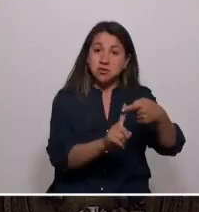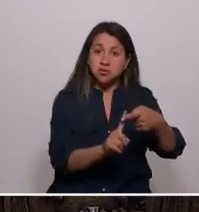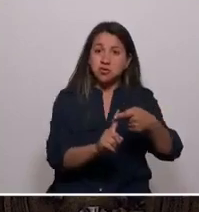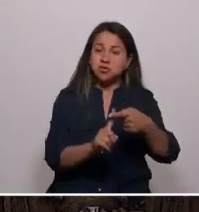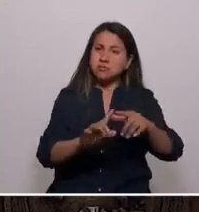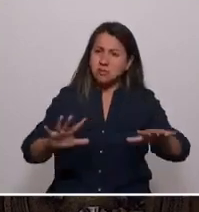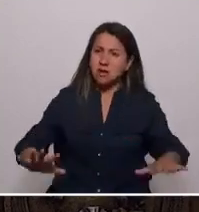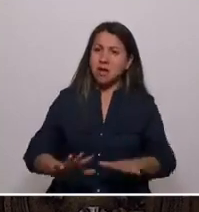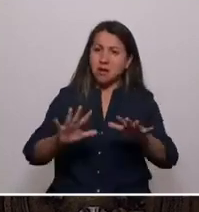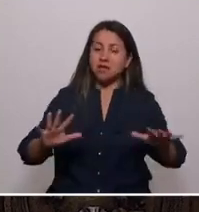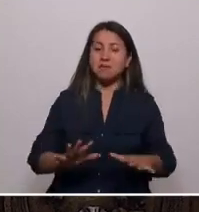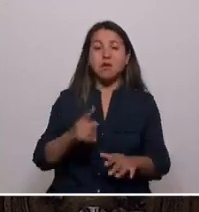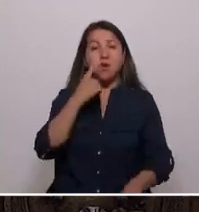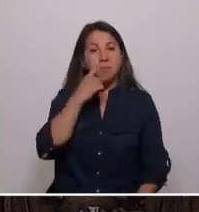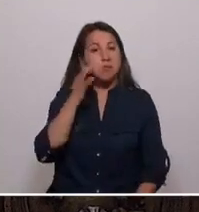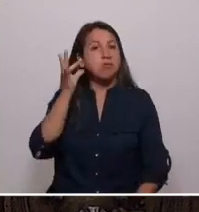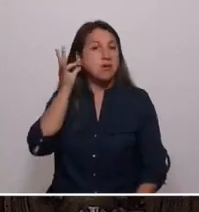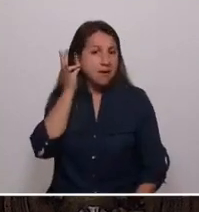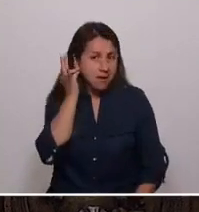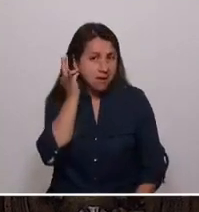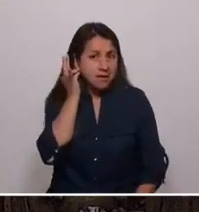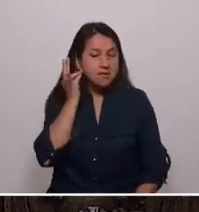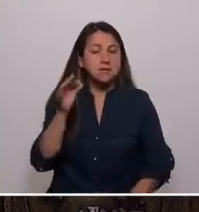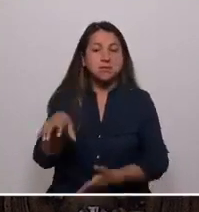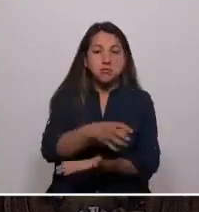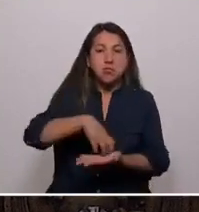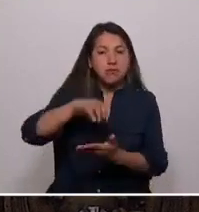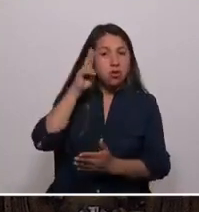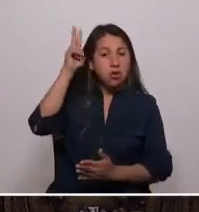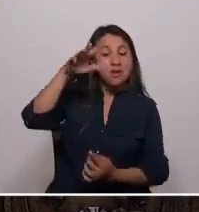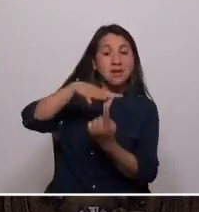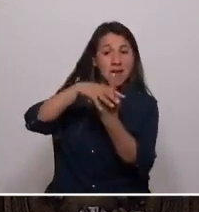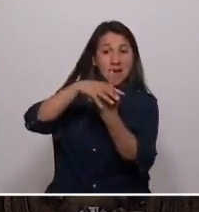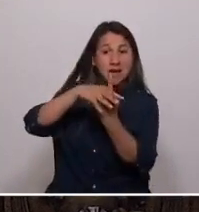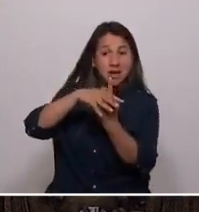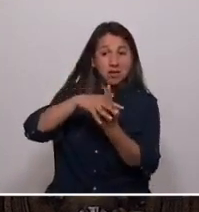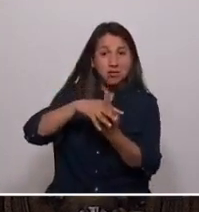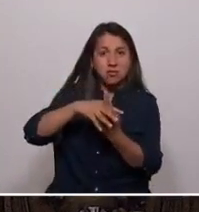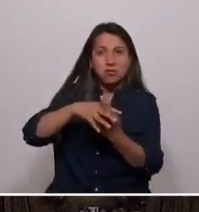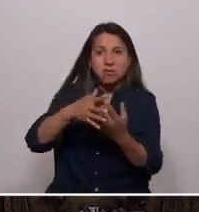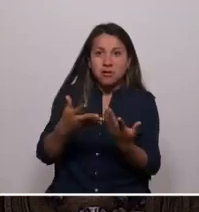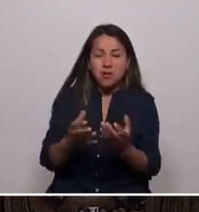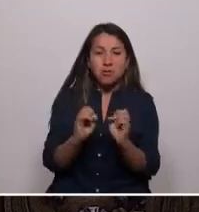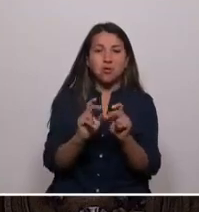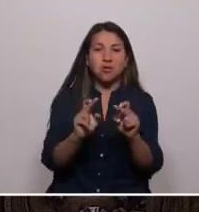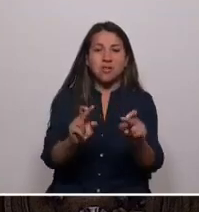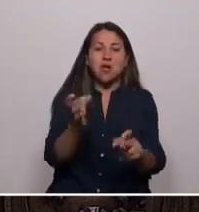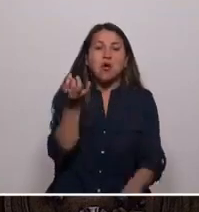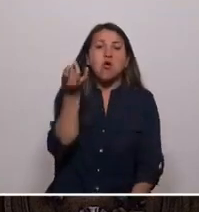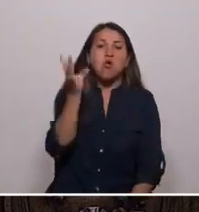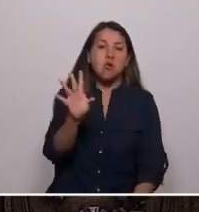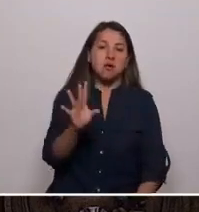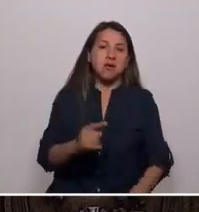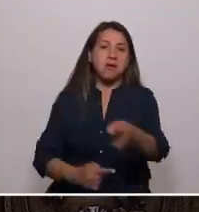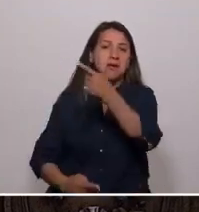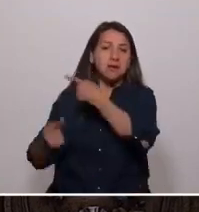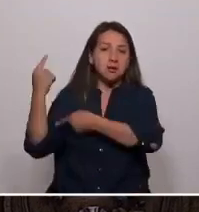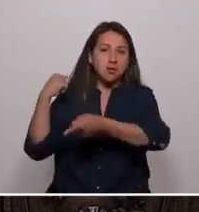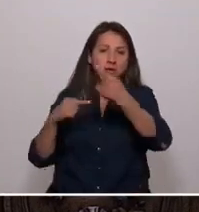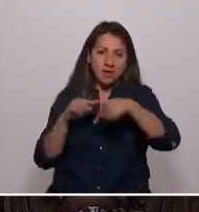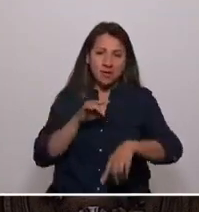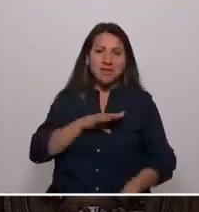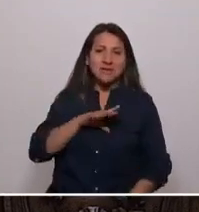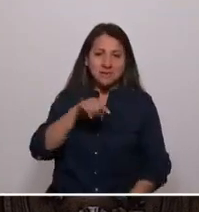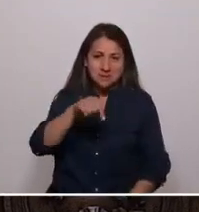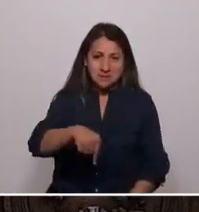activa de hombres y mujeres de pueblos originarios, es una oportunidad única en la historia de esta República, y